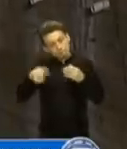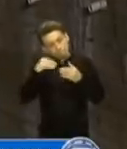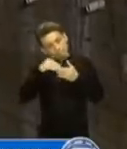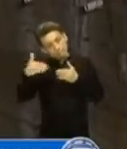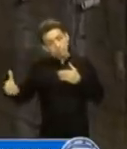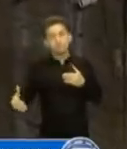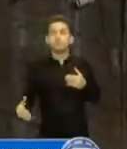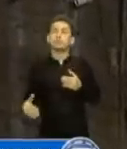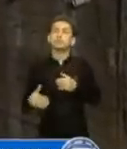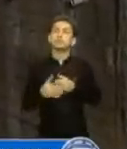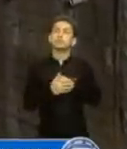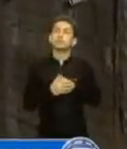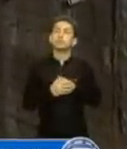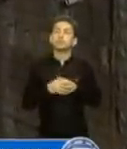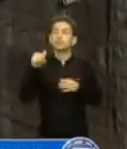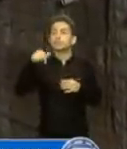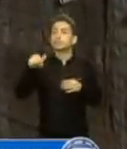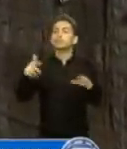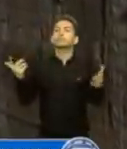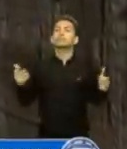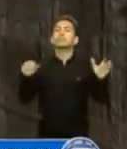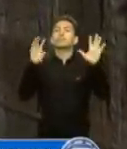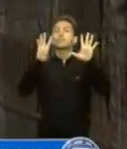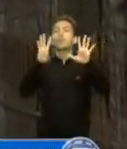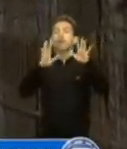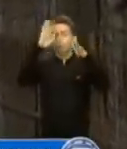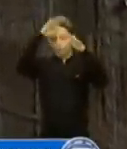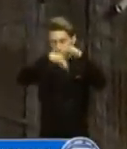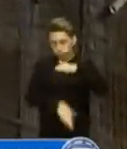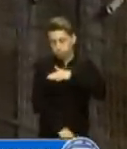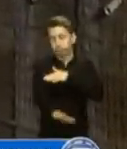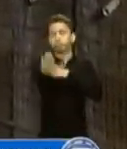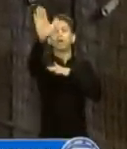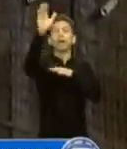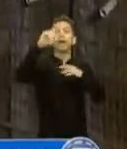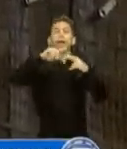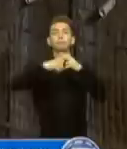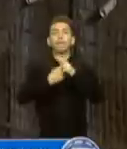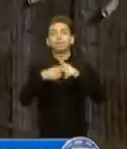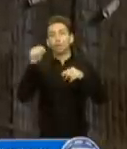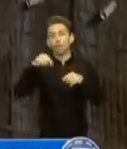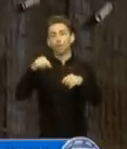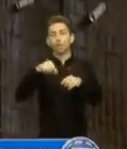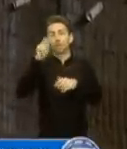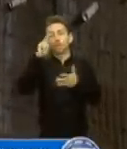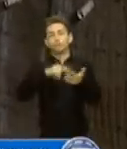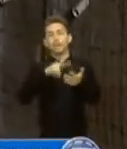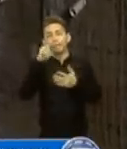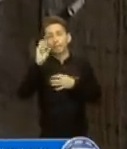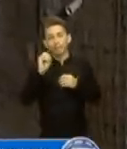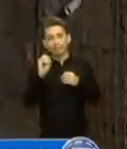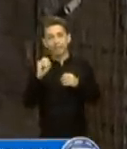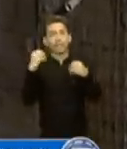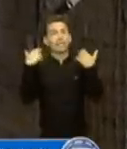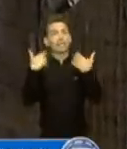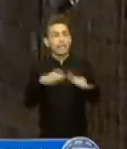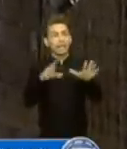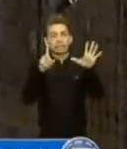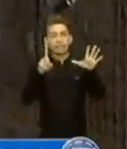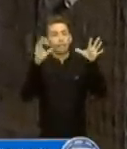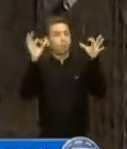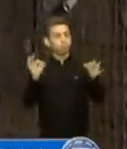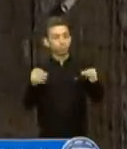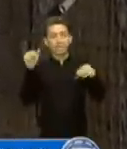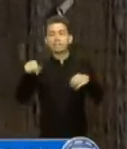de los 9 pasos a desnivel que iniciamos en el año de la pandemia. Ya entregamos 6, este es el número